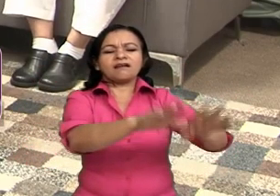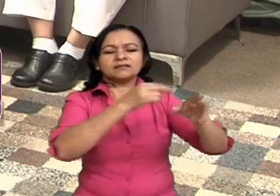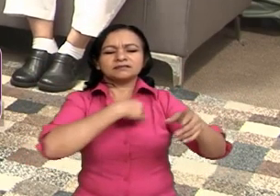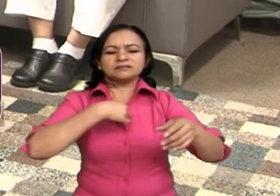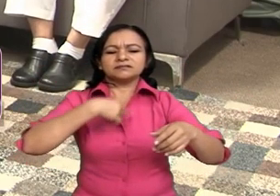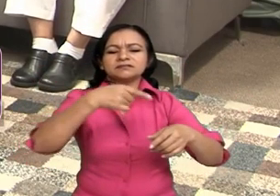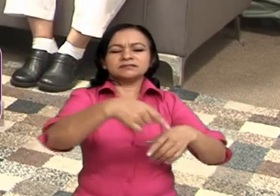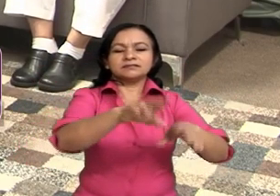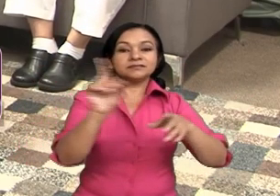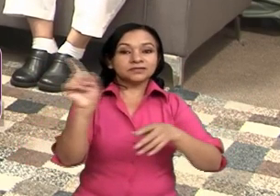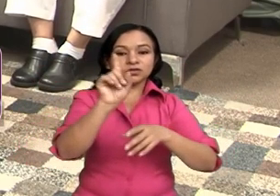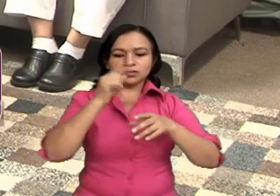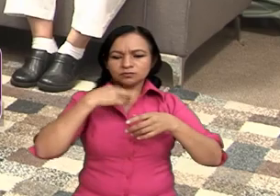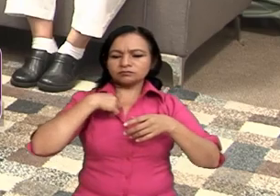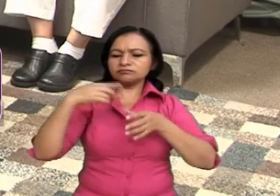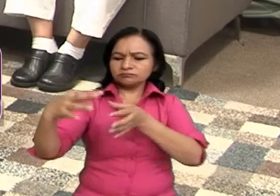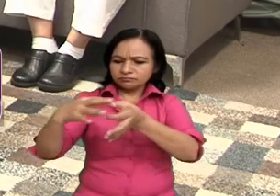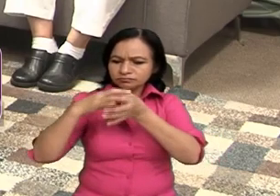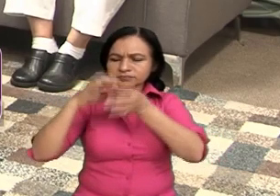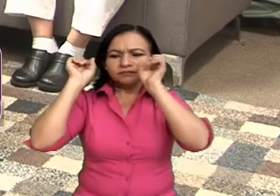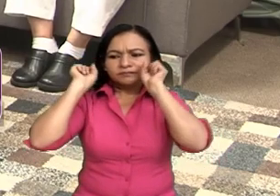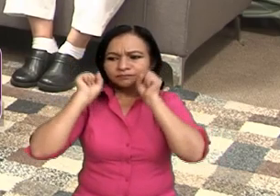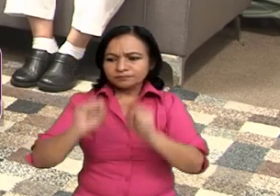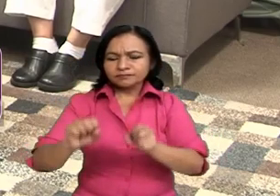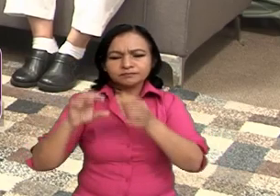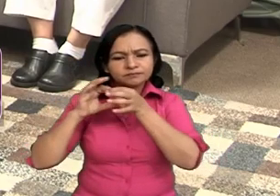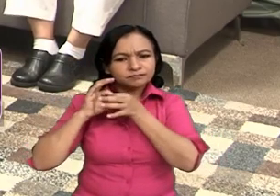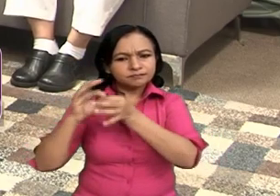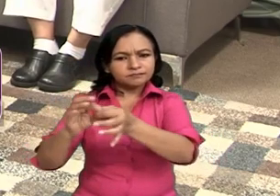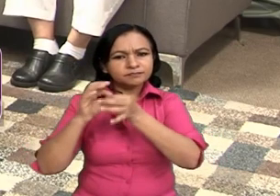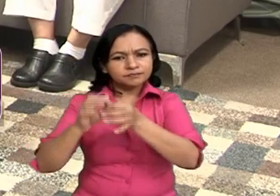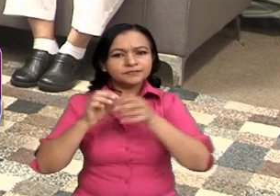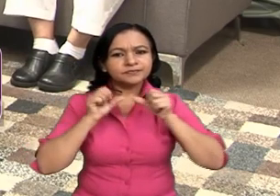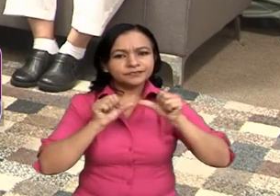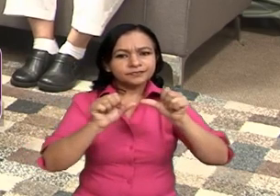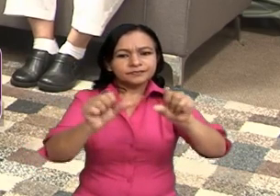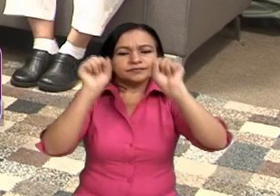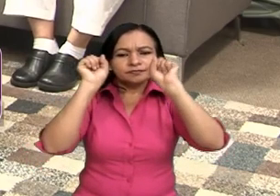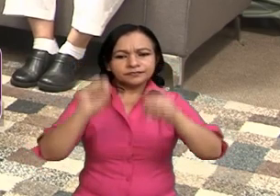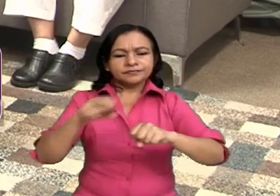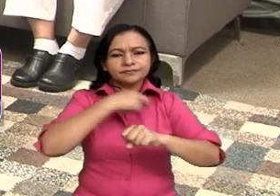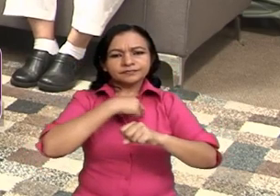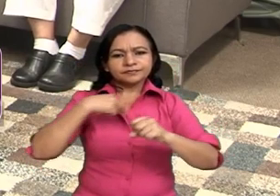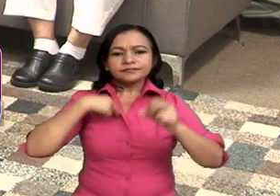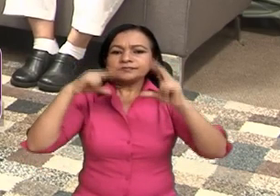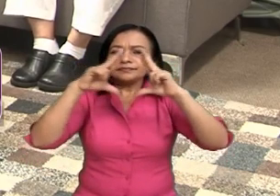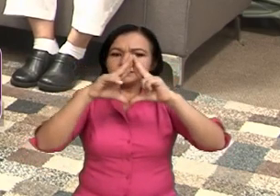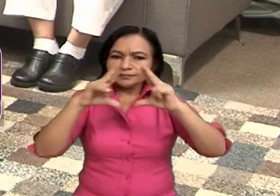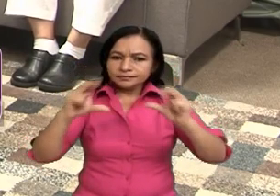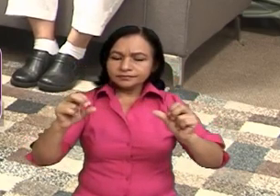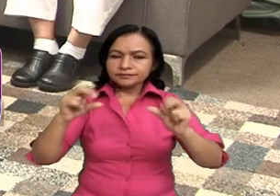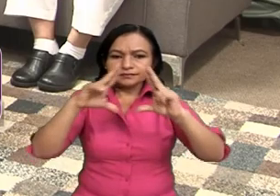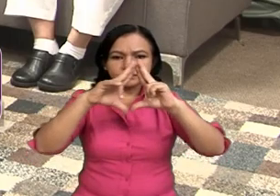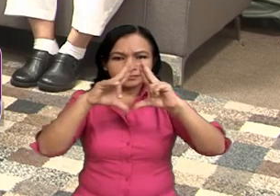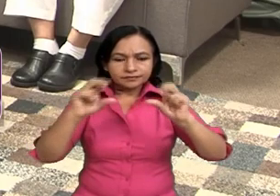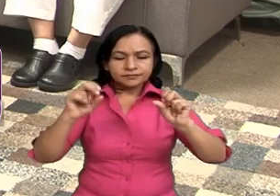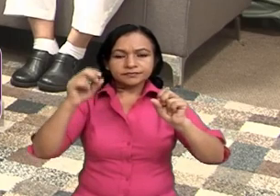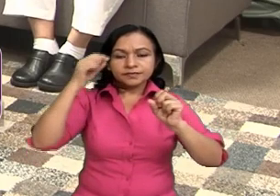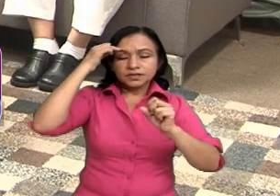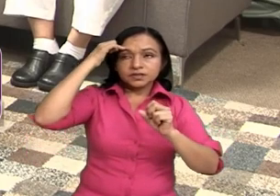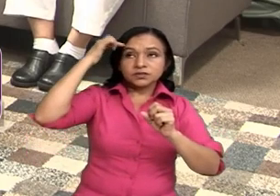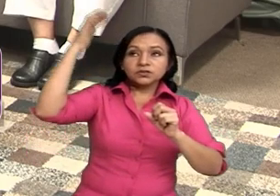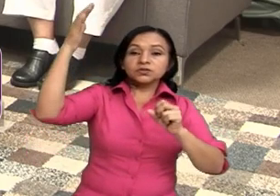hagamos, somos capaces, podemos caminar juntos y podemos construir esta Nicaragua, la Nicaragua que soñó